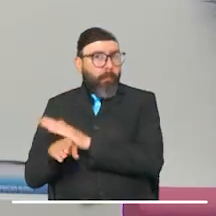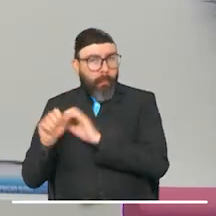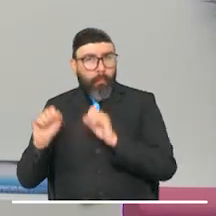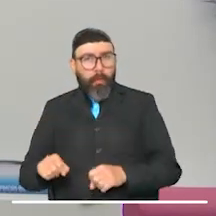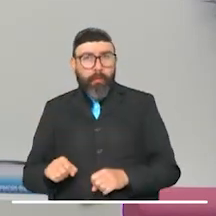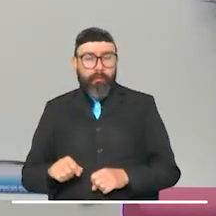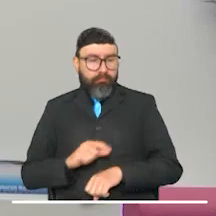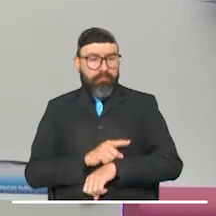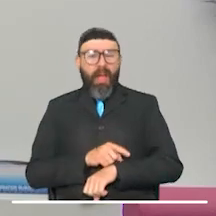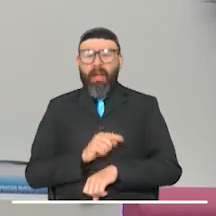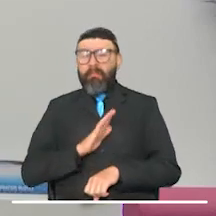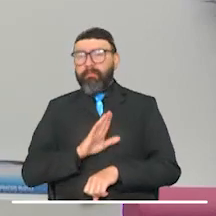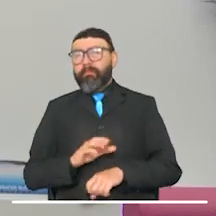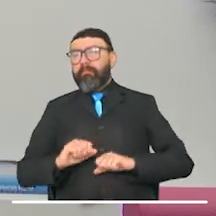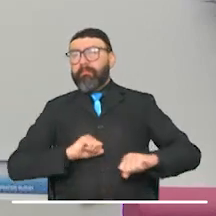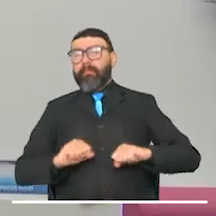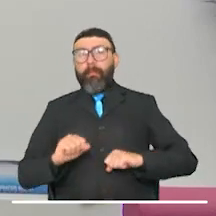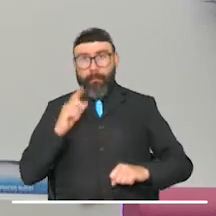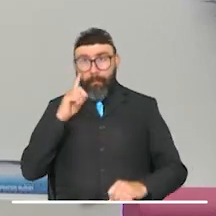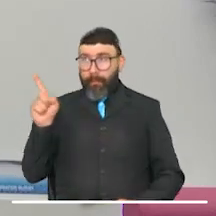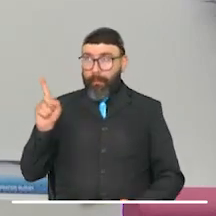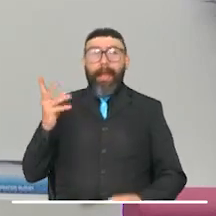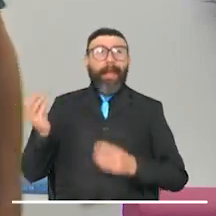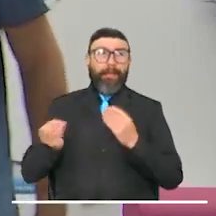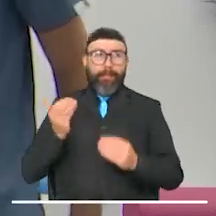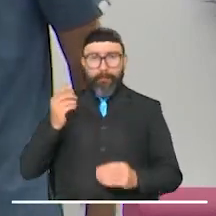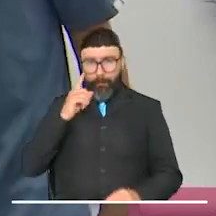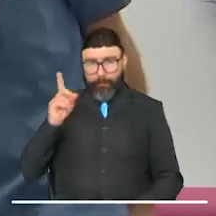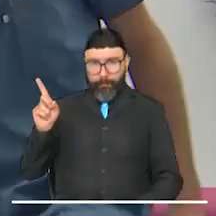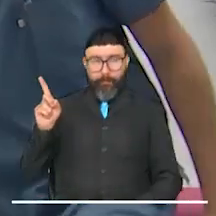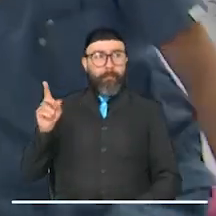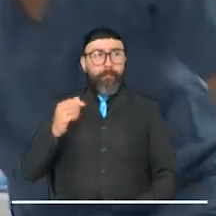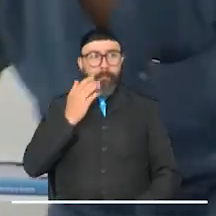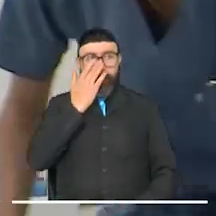pausa activa entonces pueden hacer los siguientes ejercicios